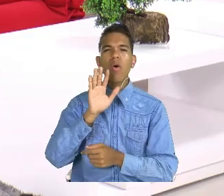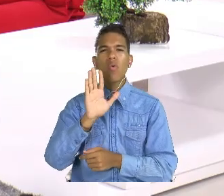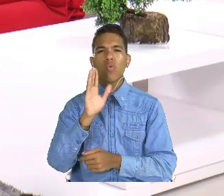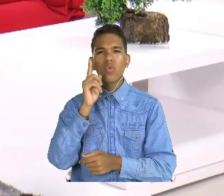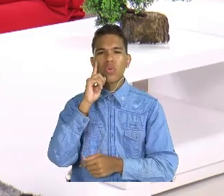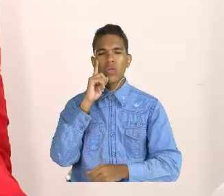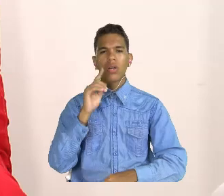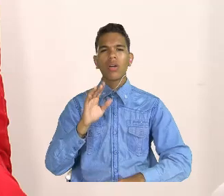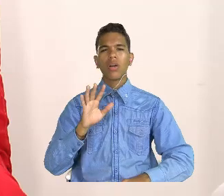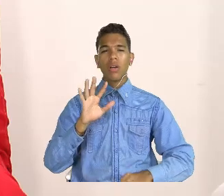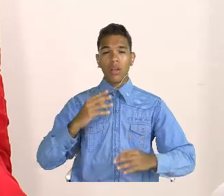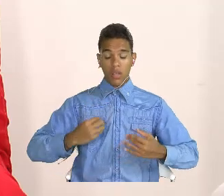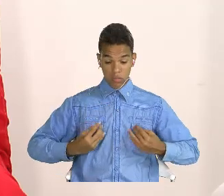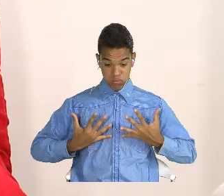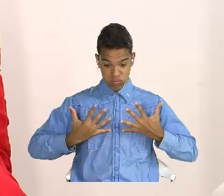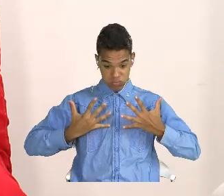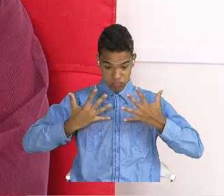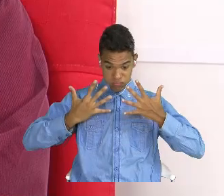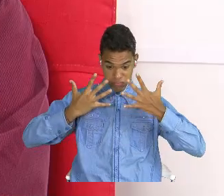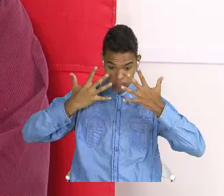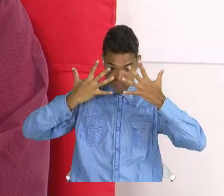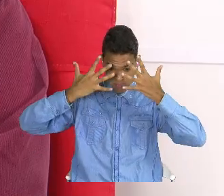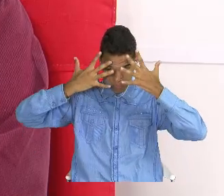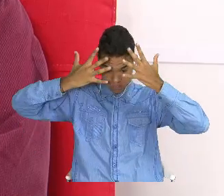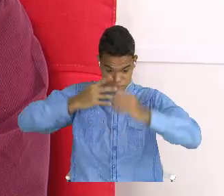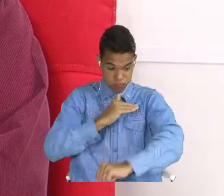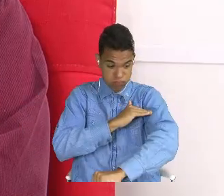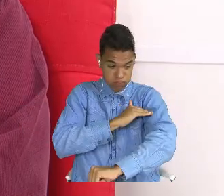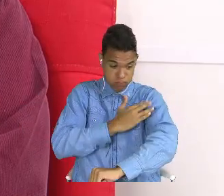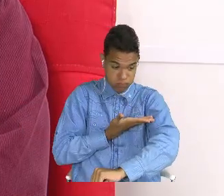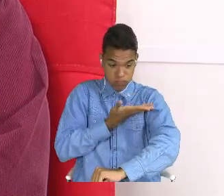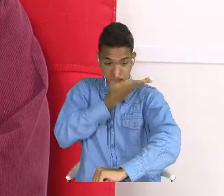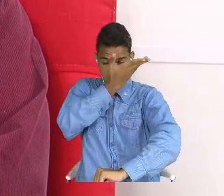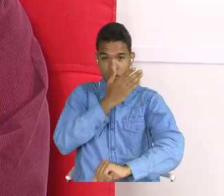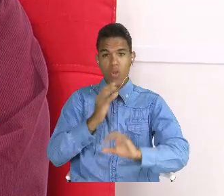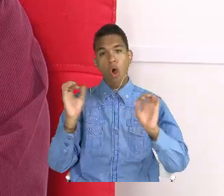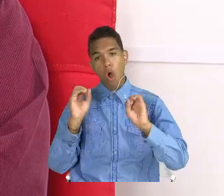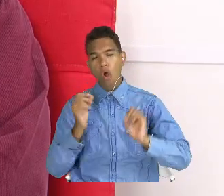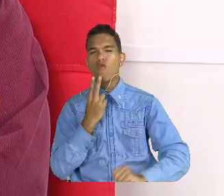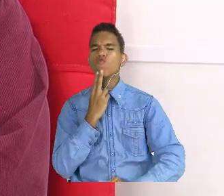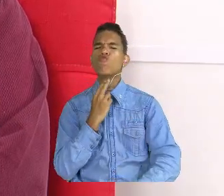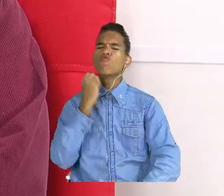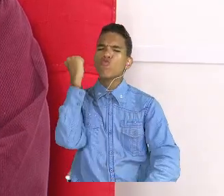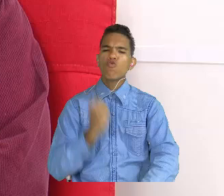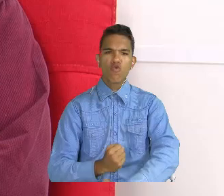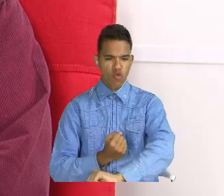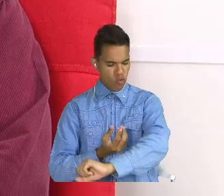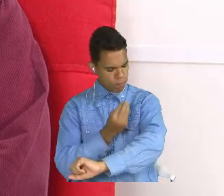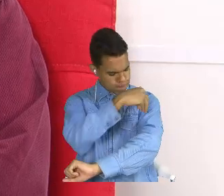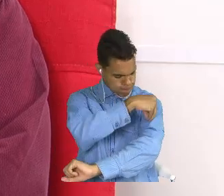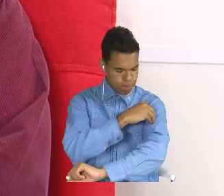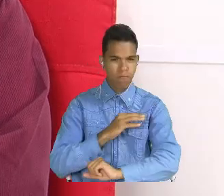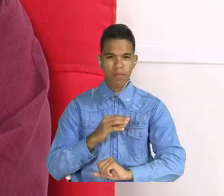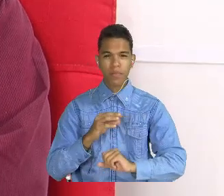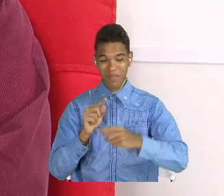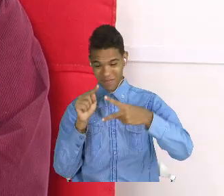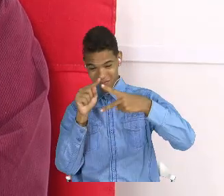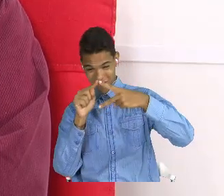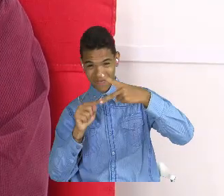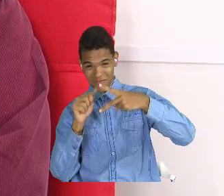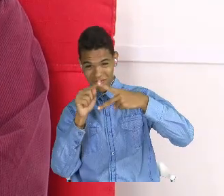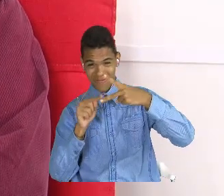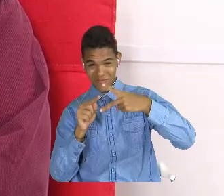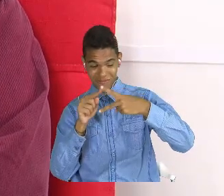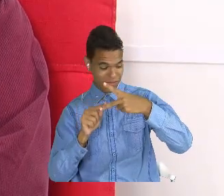nombran también, ¿no? Sí, claro. Lo que pasa es que incluso son dos enfermedades que se asocian mucho, y sobre